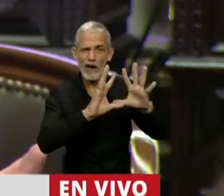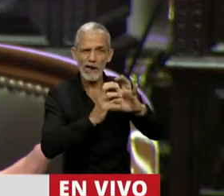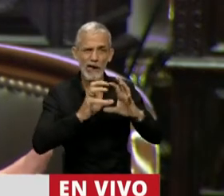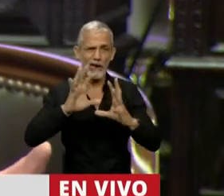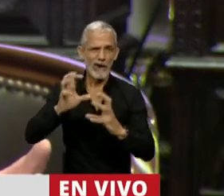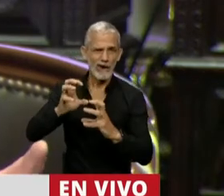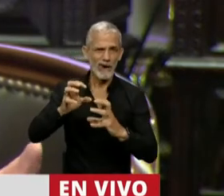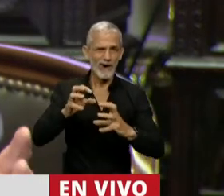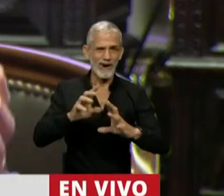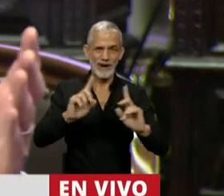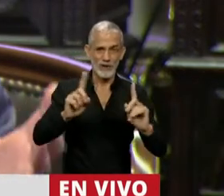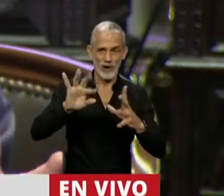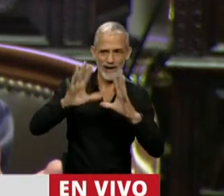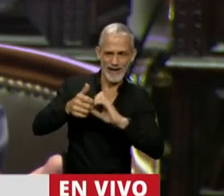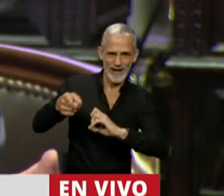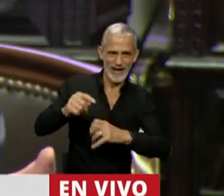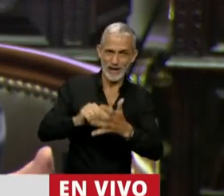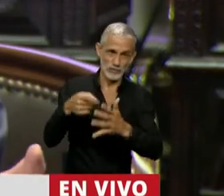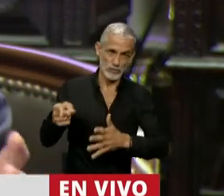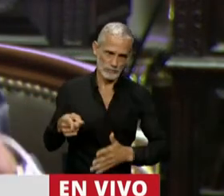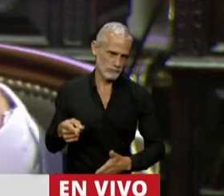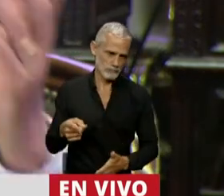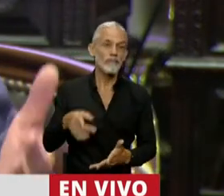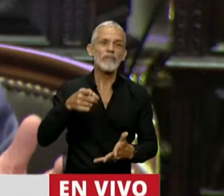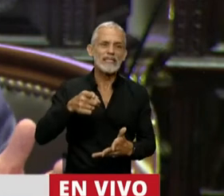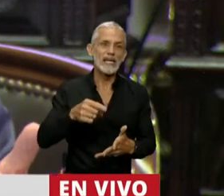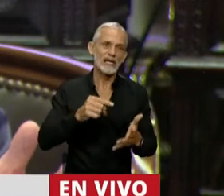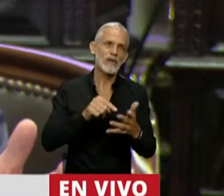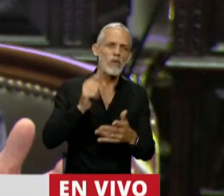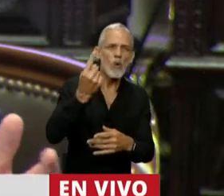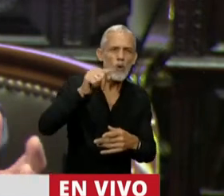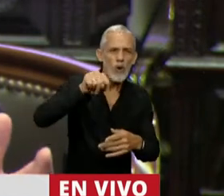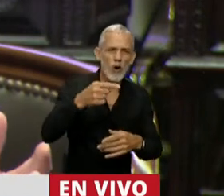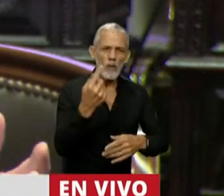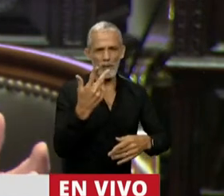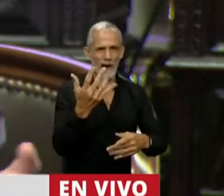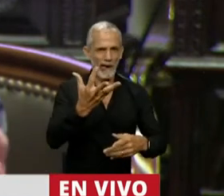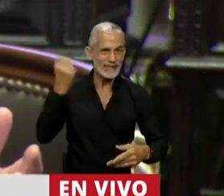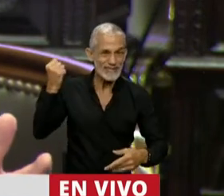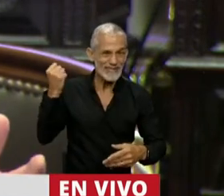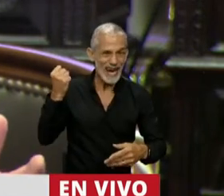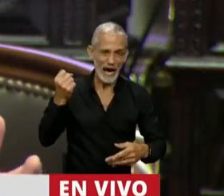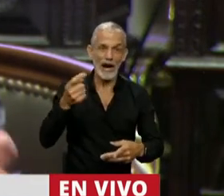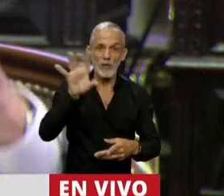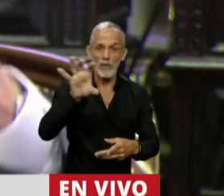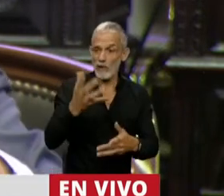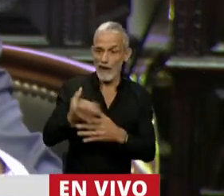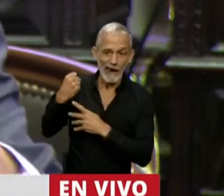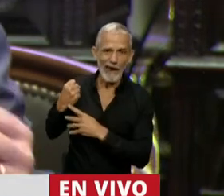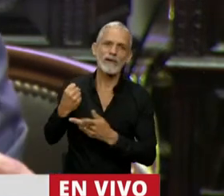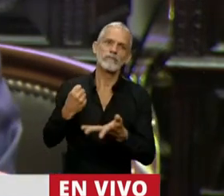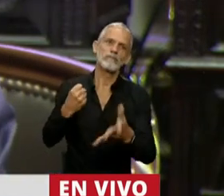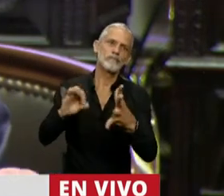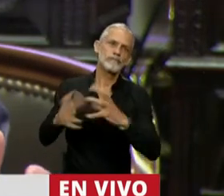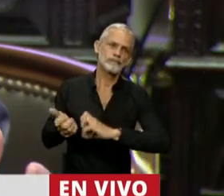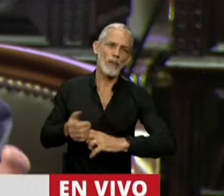la provincia. Y está muy claro que sacarle un punto y pico de coparticipación a una provincia,